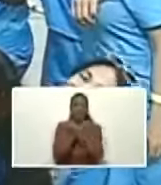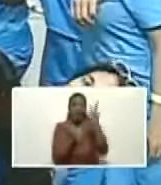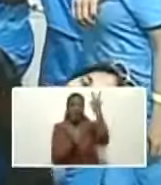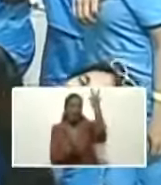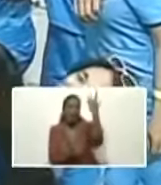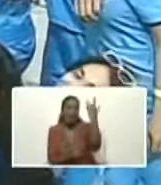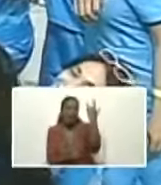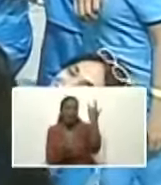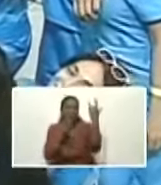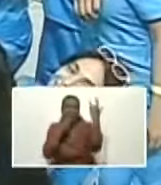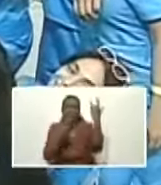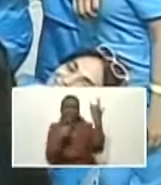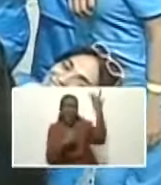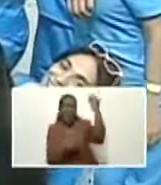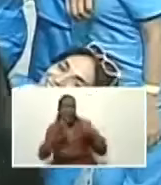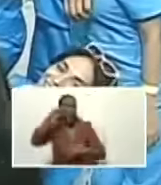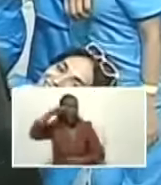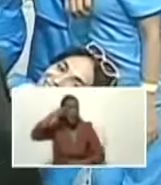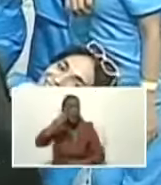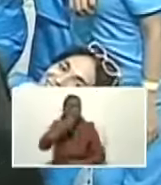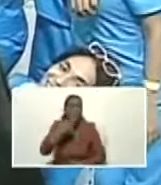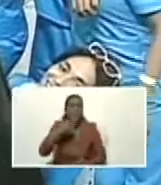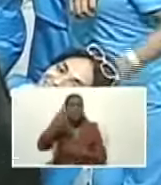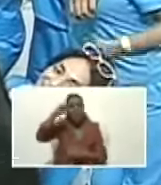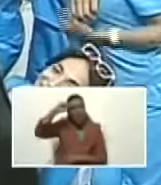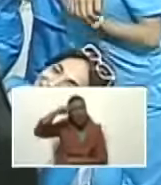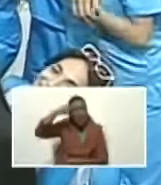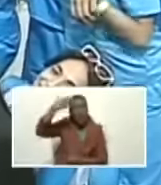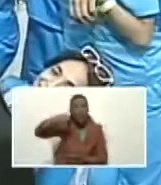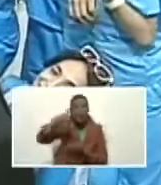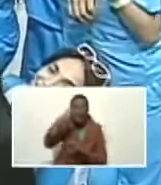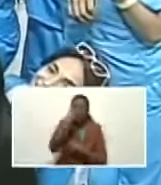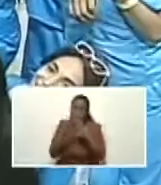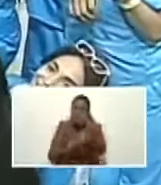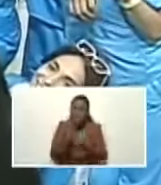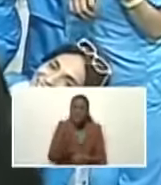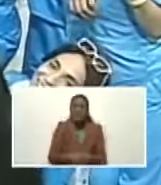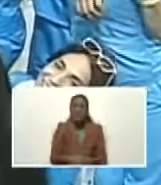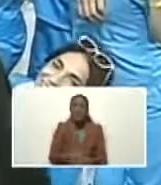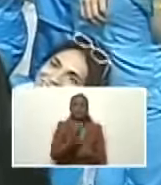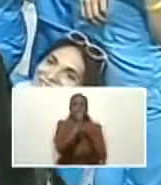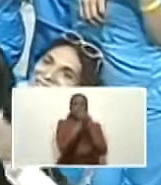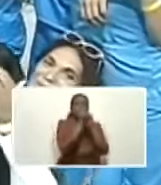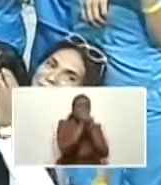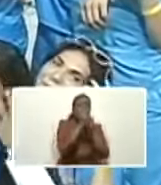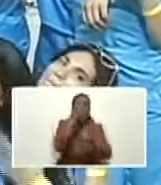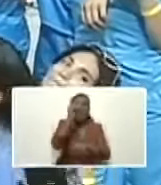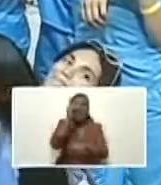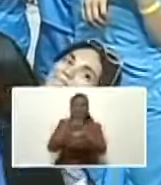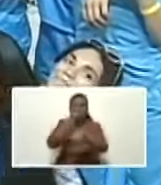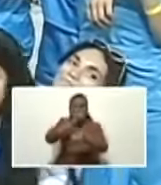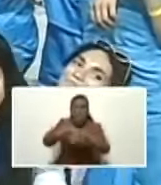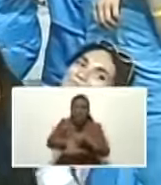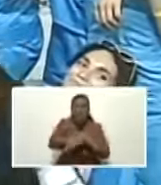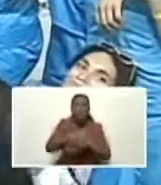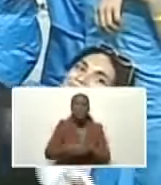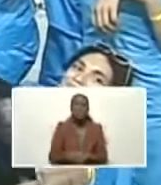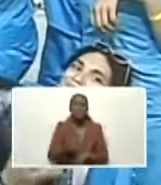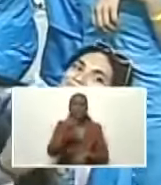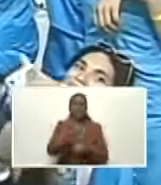bella. Qué recuerdo tan bello me voy a llevar de esta visita a Tucupita. Aquí está la juventud del